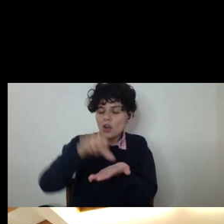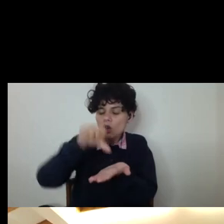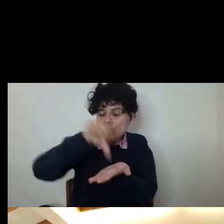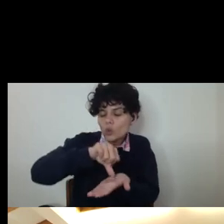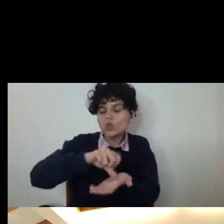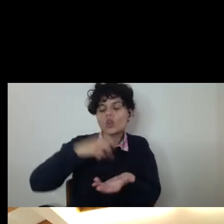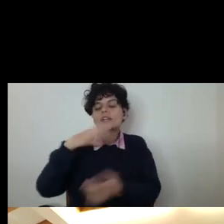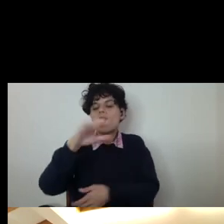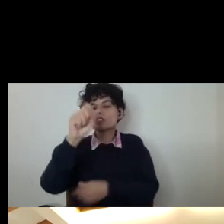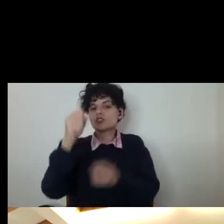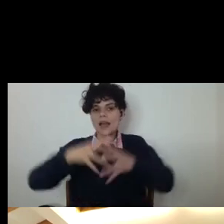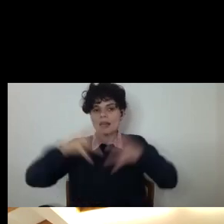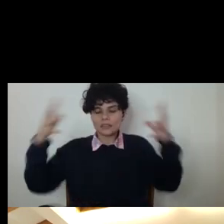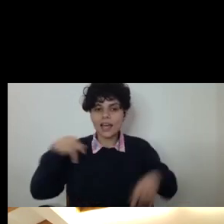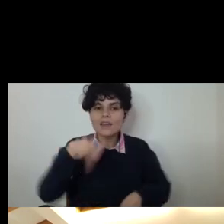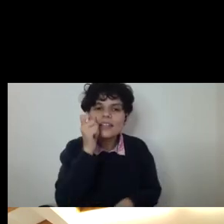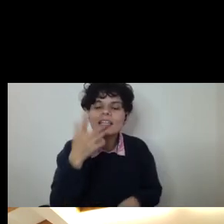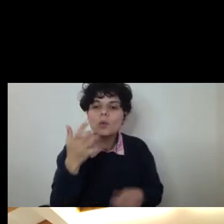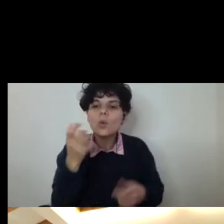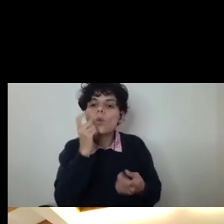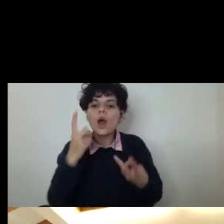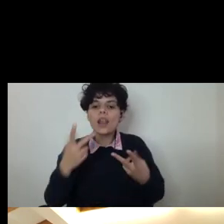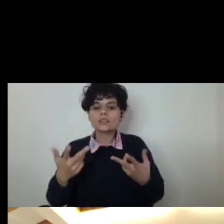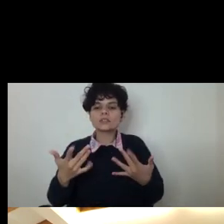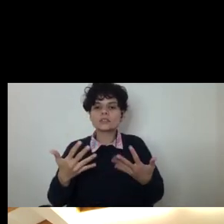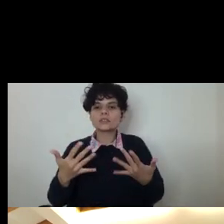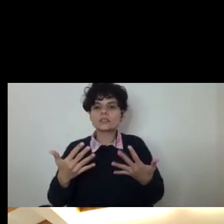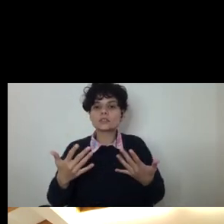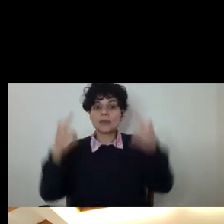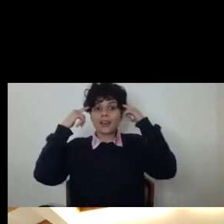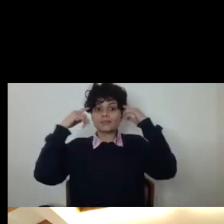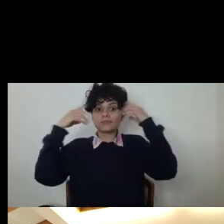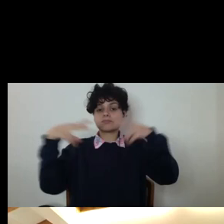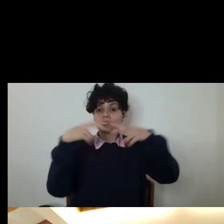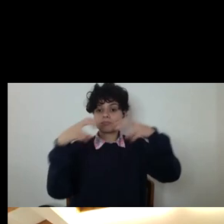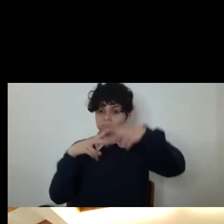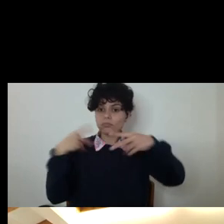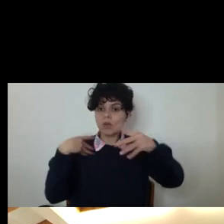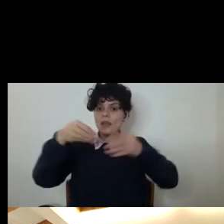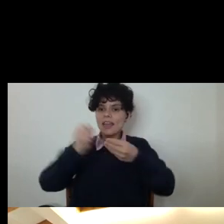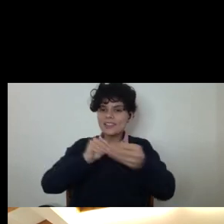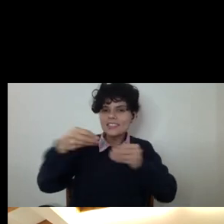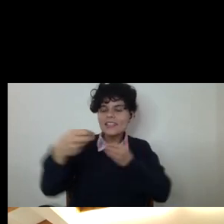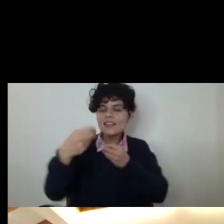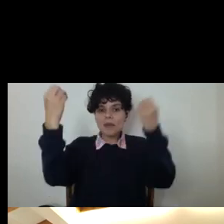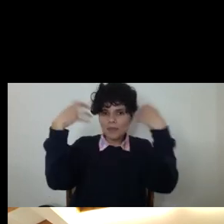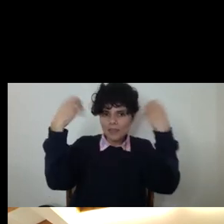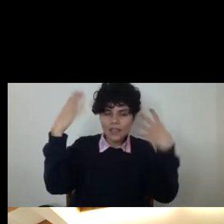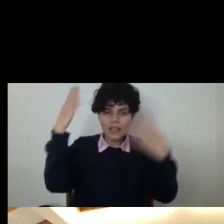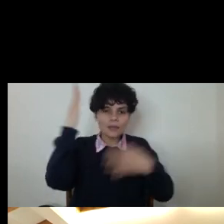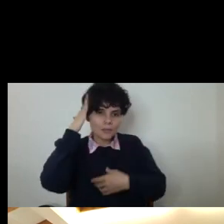promover la expresión de genes que sabemos que son fundamentales para la plasticidad sináptica y para los procesos de